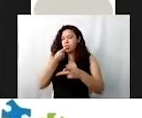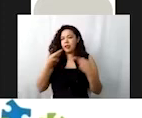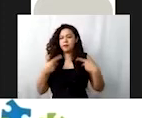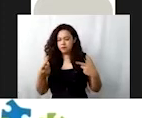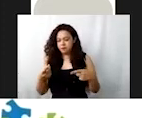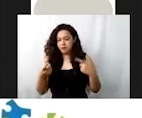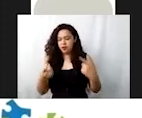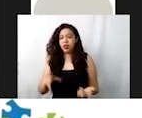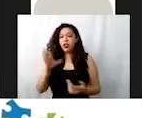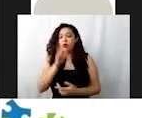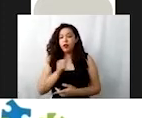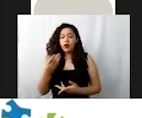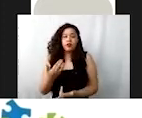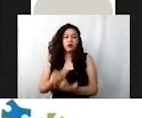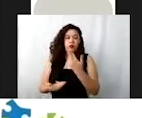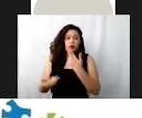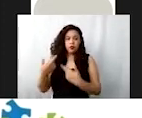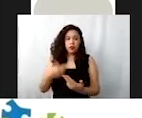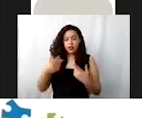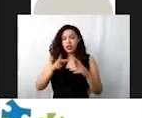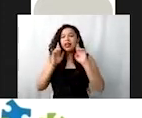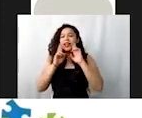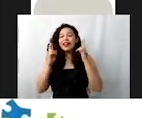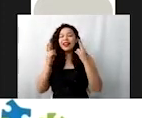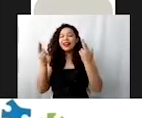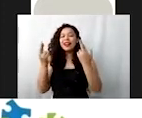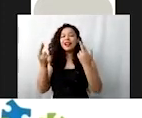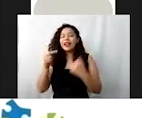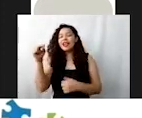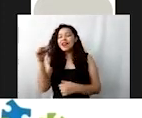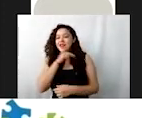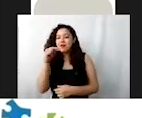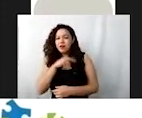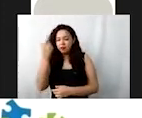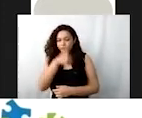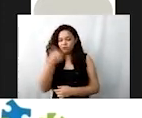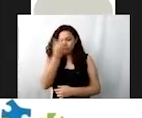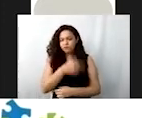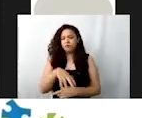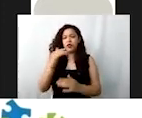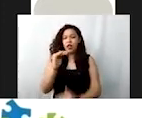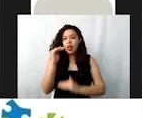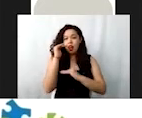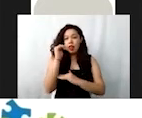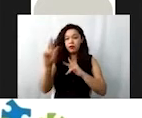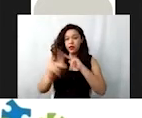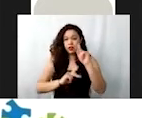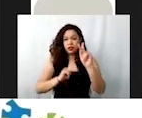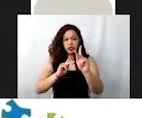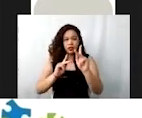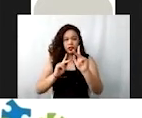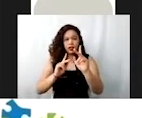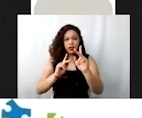poco retomamos la revisión rápida de por qué el modelo de límites planetarios